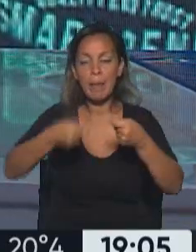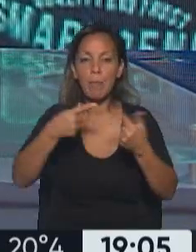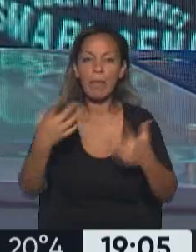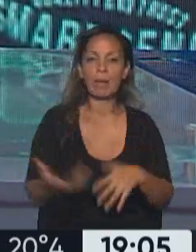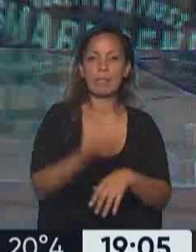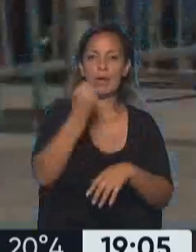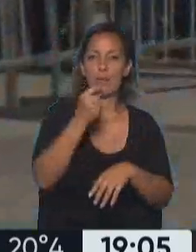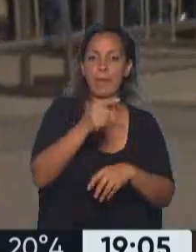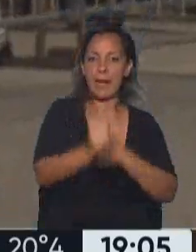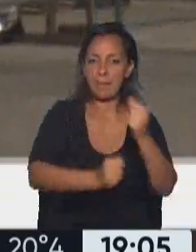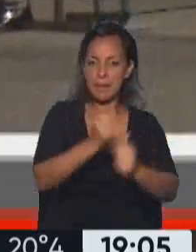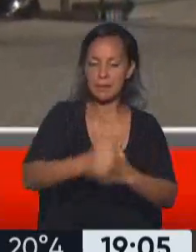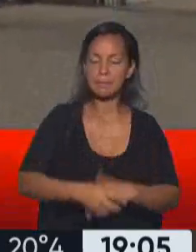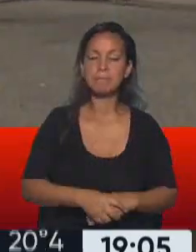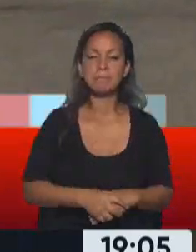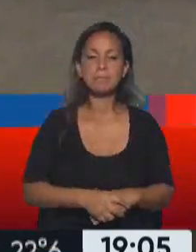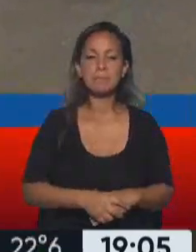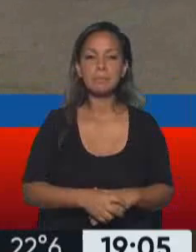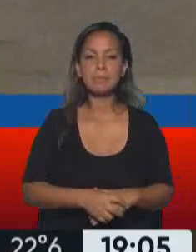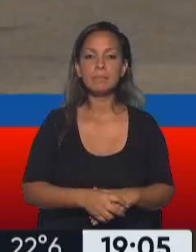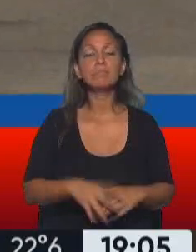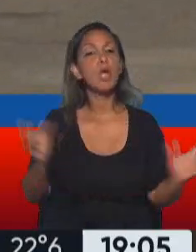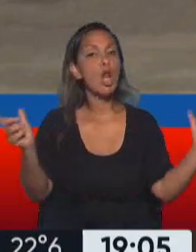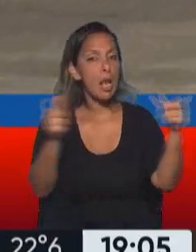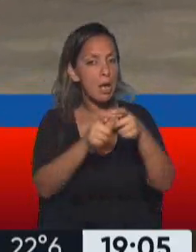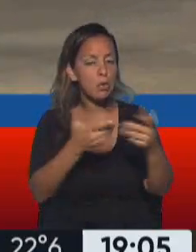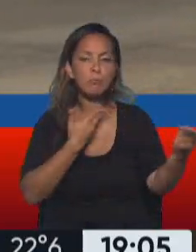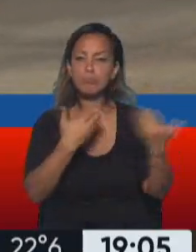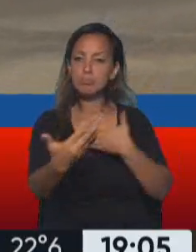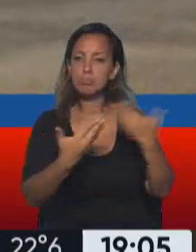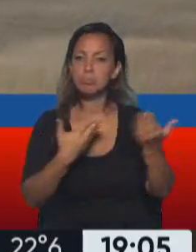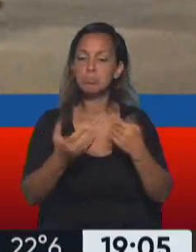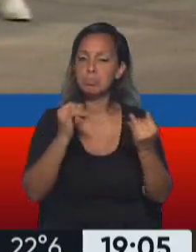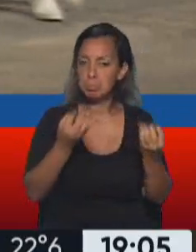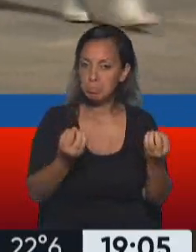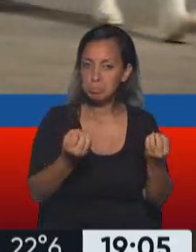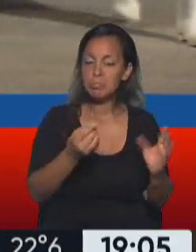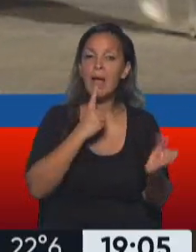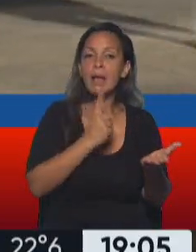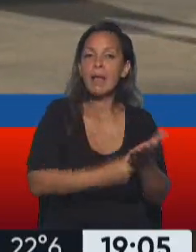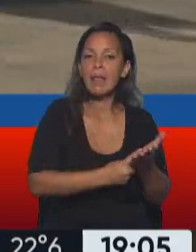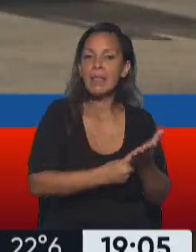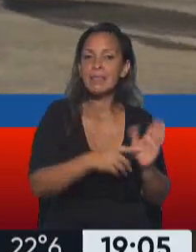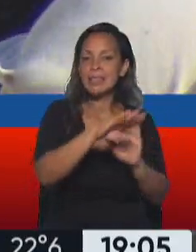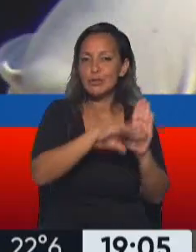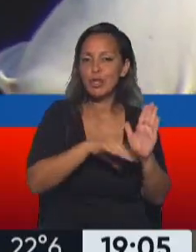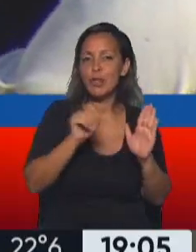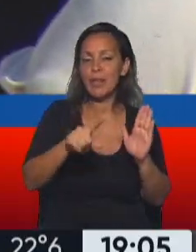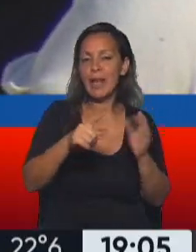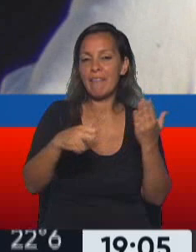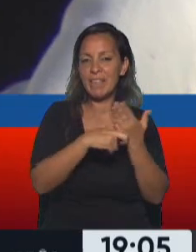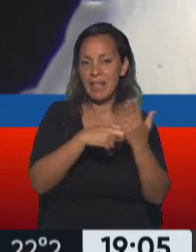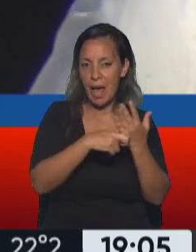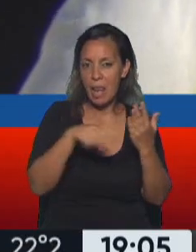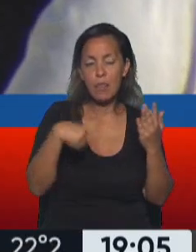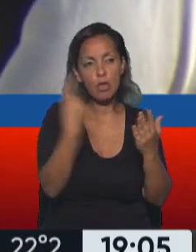empresa. La reunión fue amena, hablamos sobre el dictamen de la fiscal Boquín, creemos